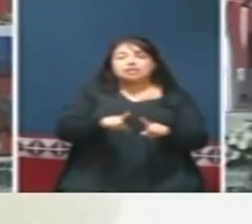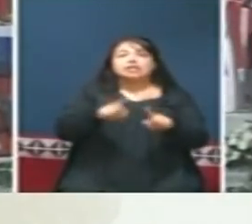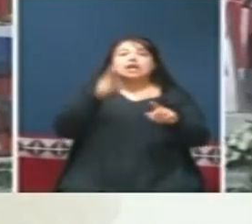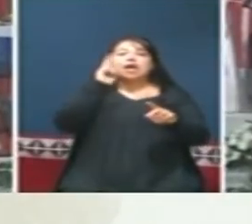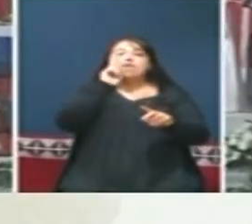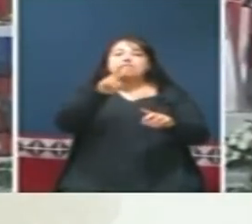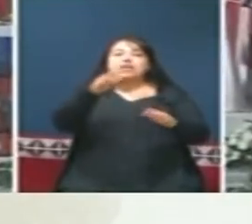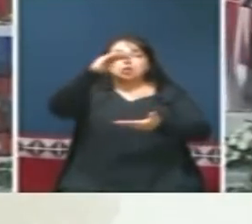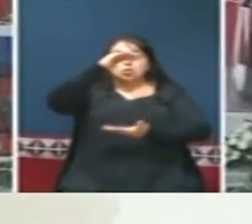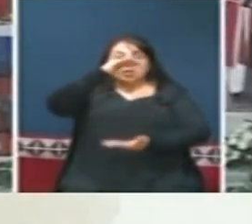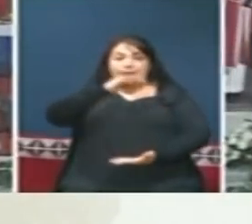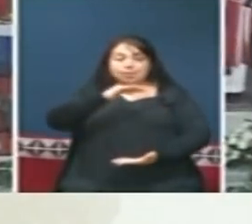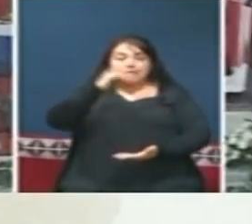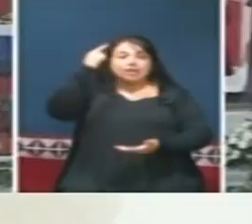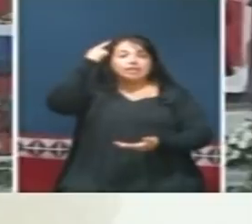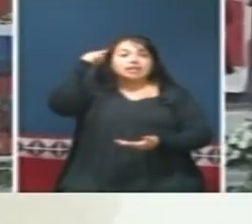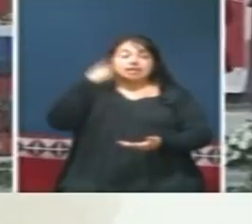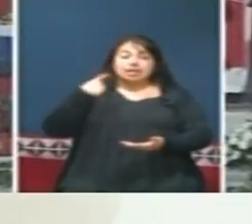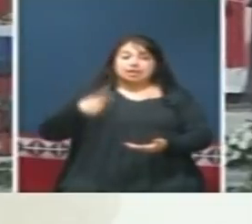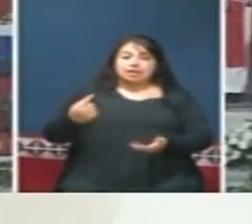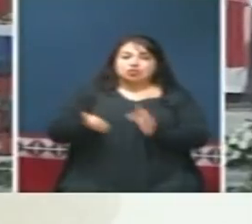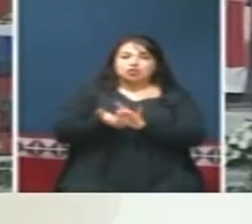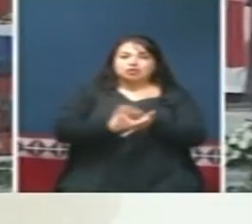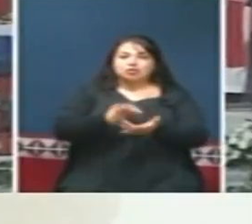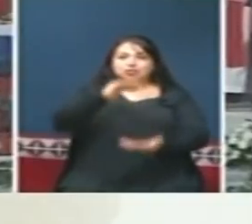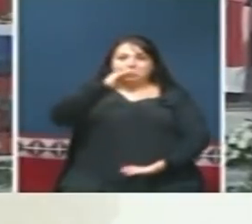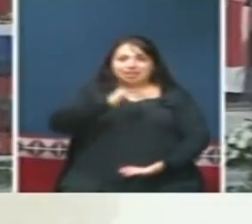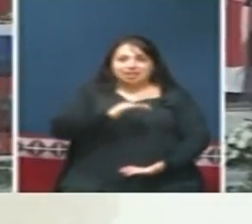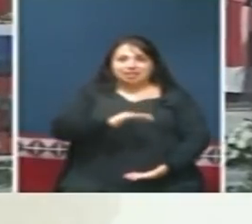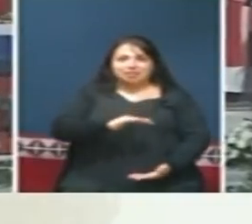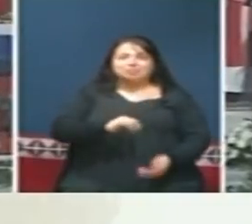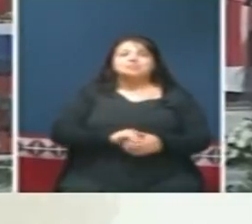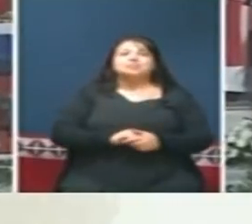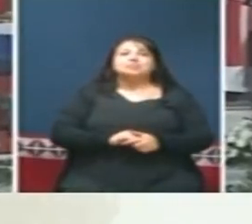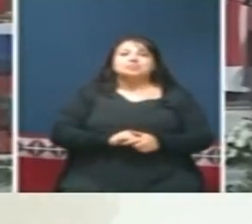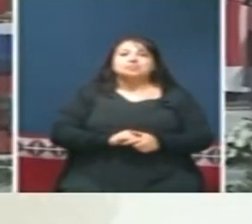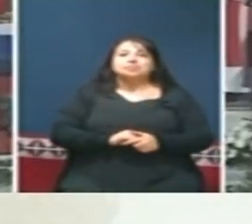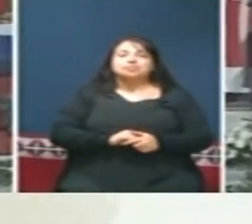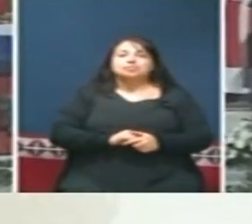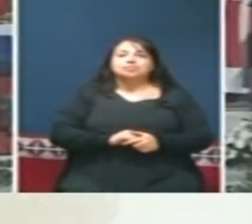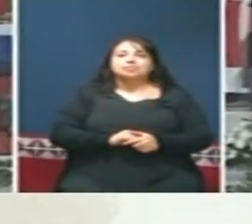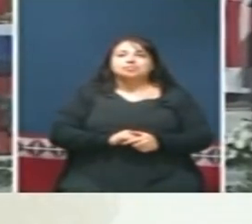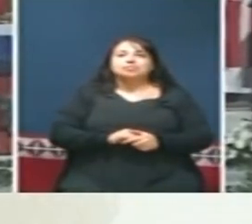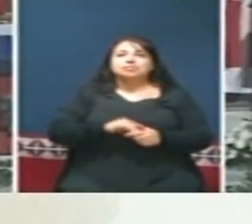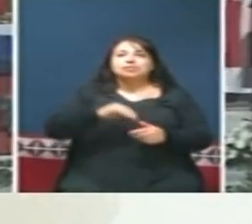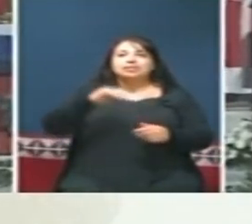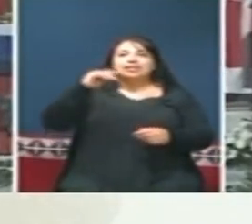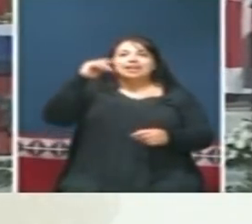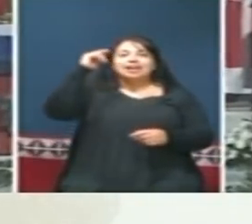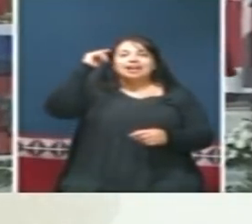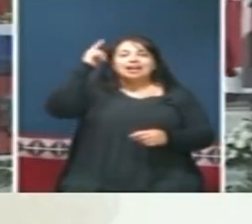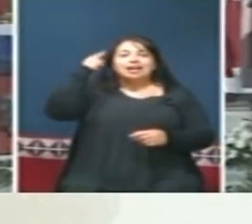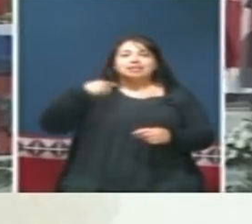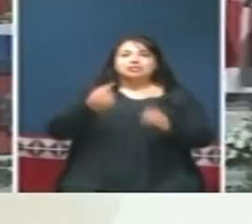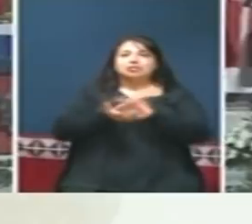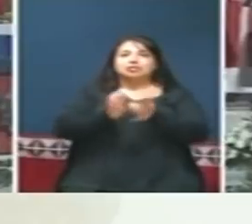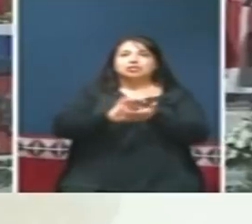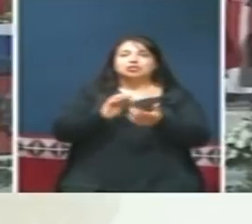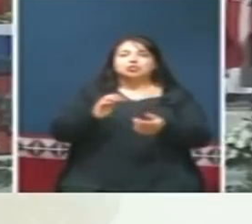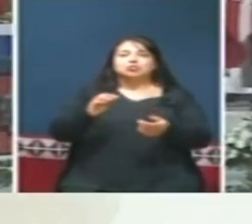Alcalde. Una gran devoción tenemos aquí en nuestra diócesis. El Niño Jesús Alcalde, nuestro